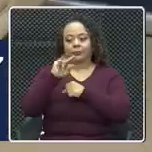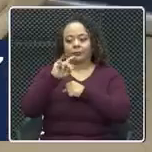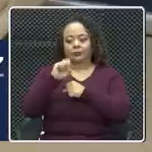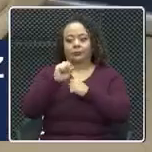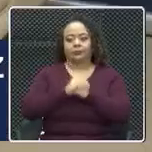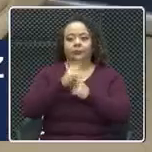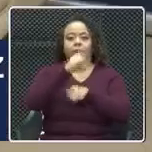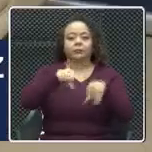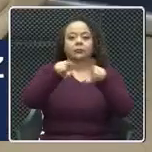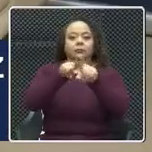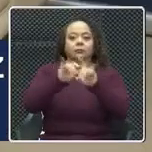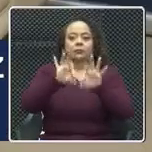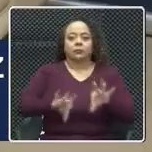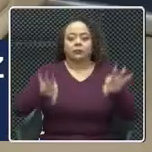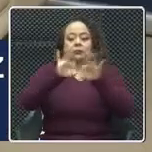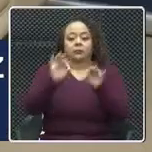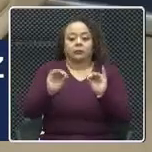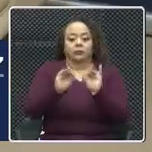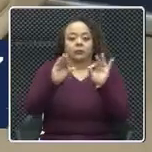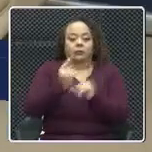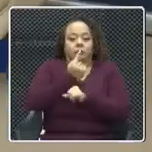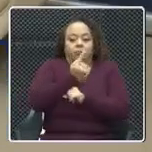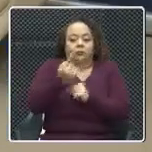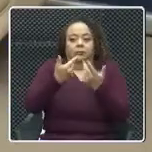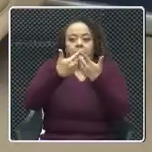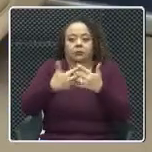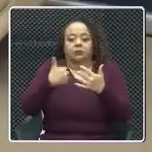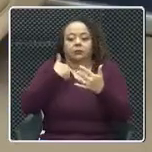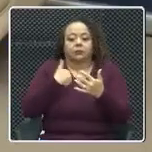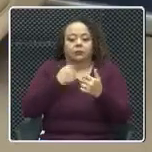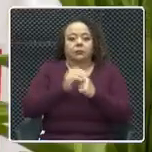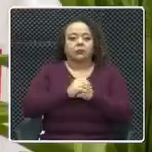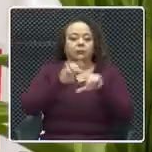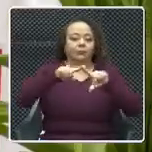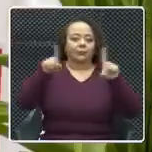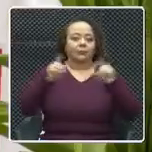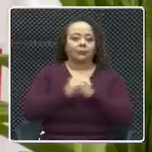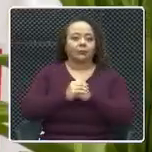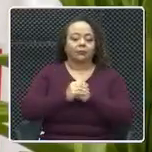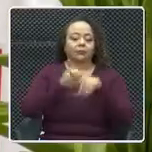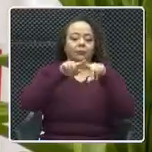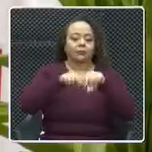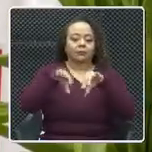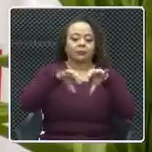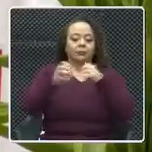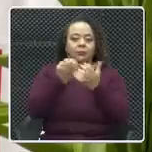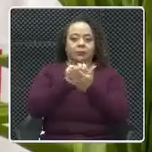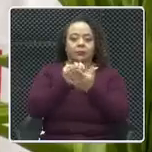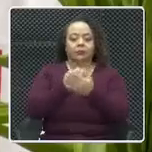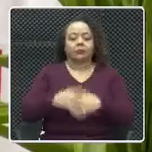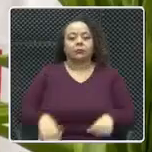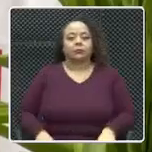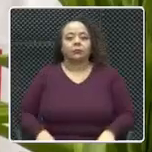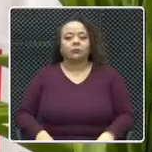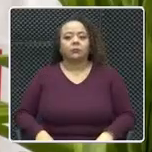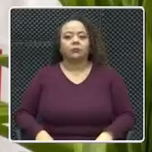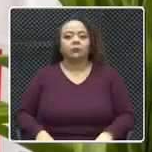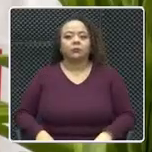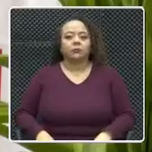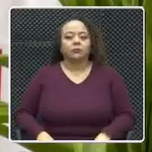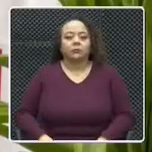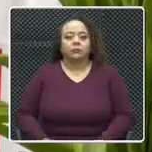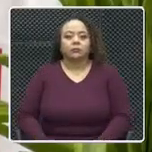Y importante también dejar claro que cada empresa tiene una naturaleza diferente, claro, ¿verdad? Claro. También hasta dependiendo de la actividad económica en la que exactamente se desarrolla. De exactamente.